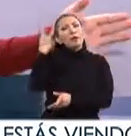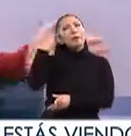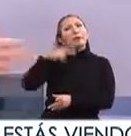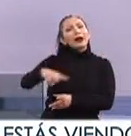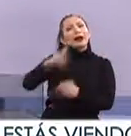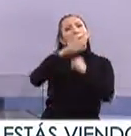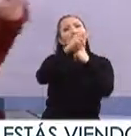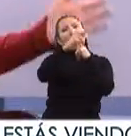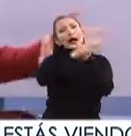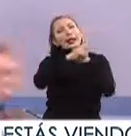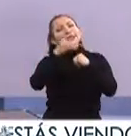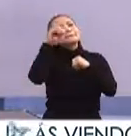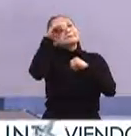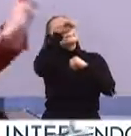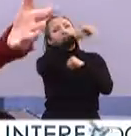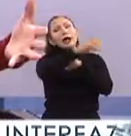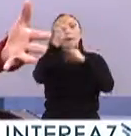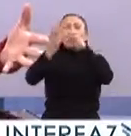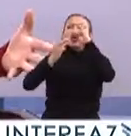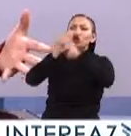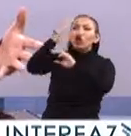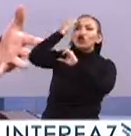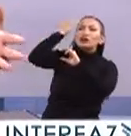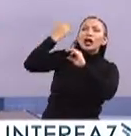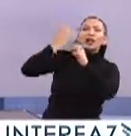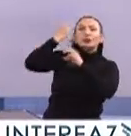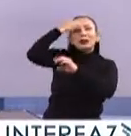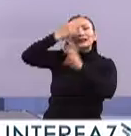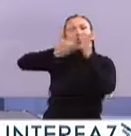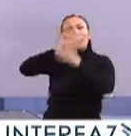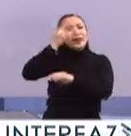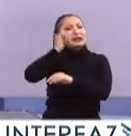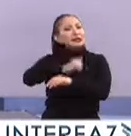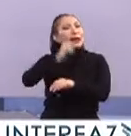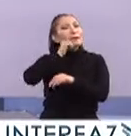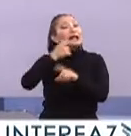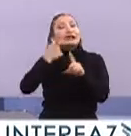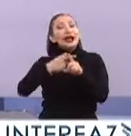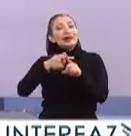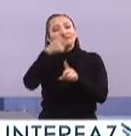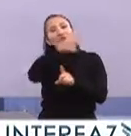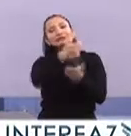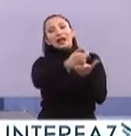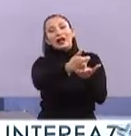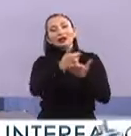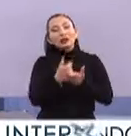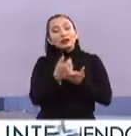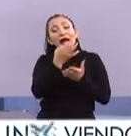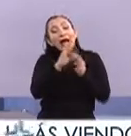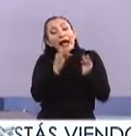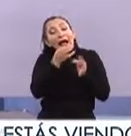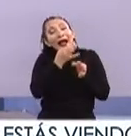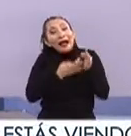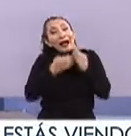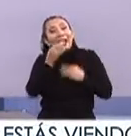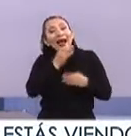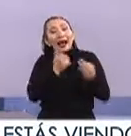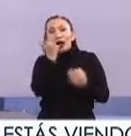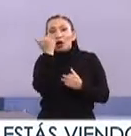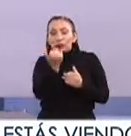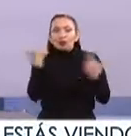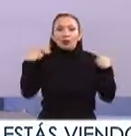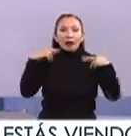el país, recorrer el mundo, viajar, conocer nuevas experiencias y lo hacemos siempre a través pues de lo que nos cuentan